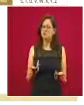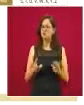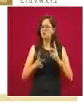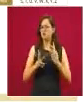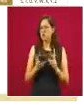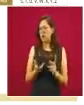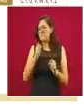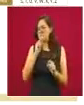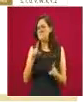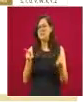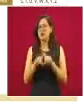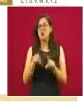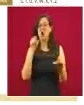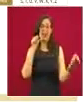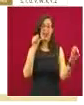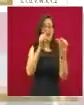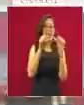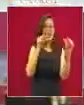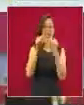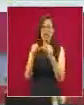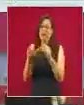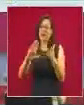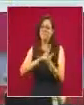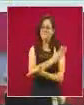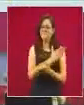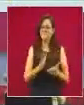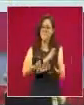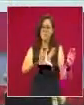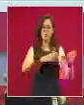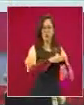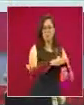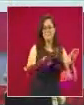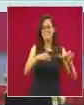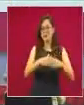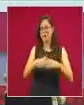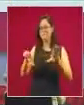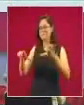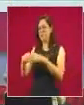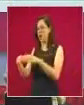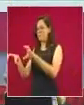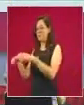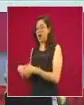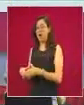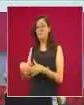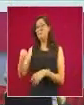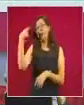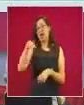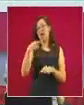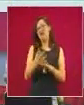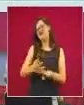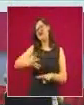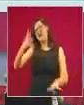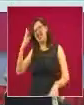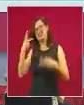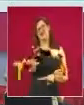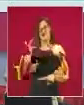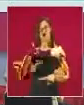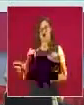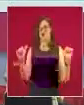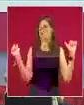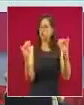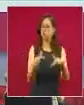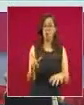esta distribución alfabética por días de la semana, con la afinidad de evitar que haya filas, que haya aglomeraciones